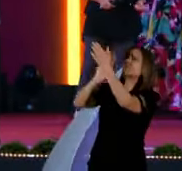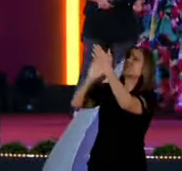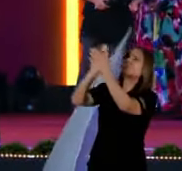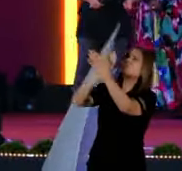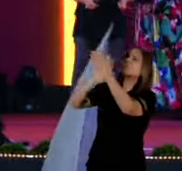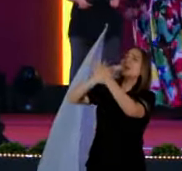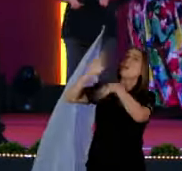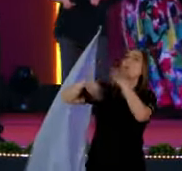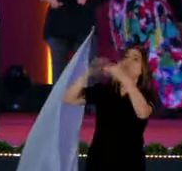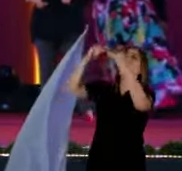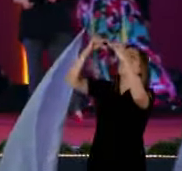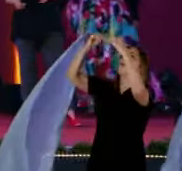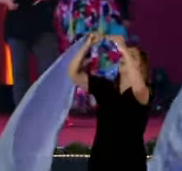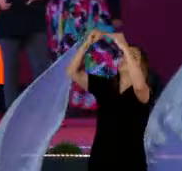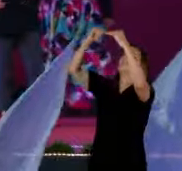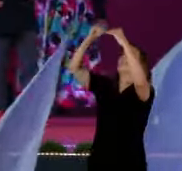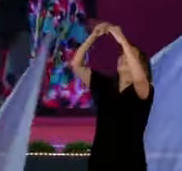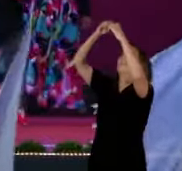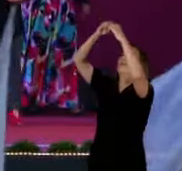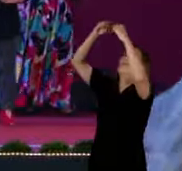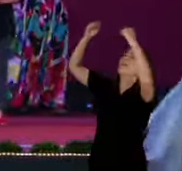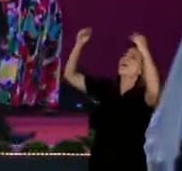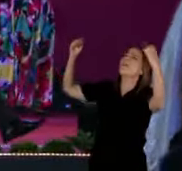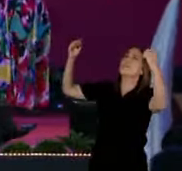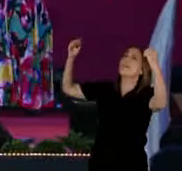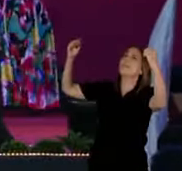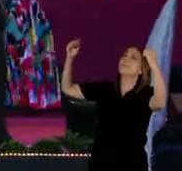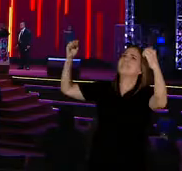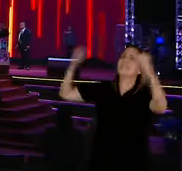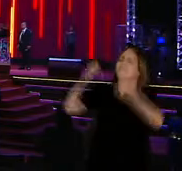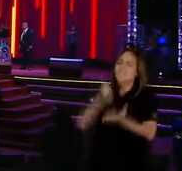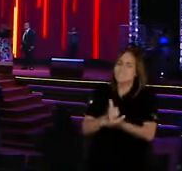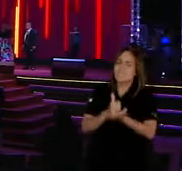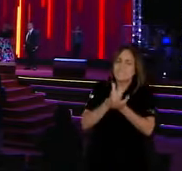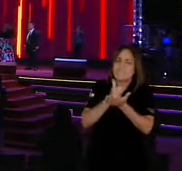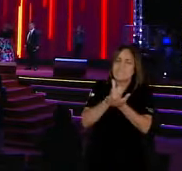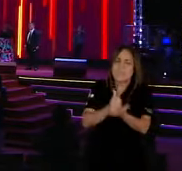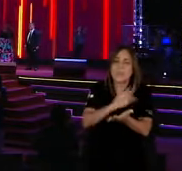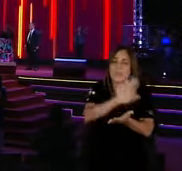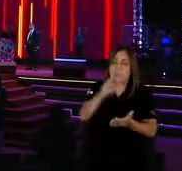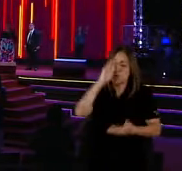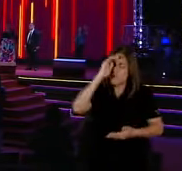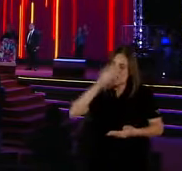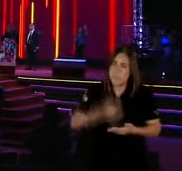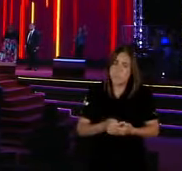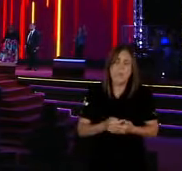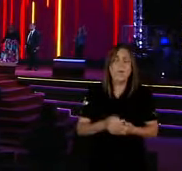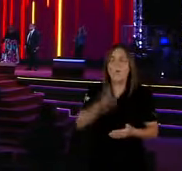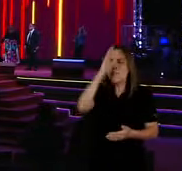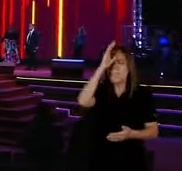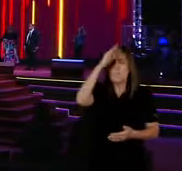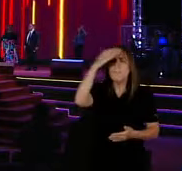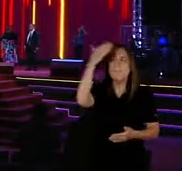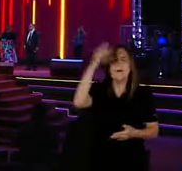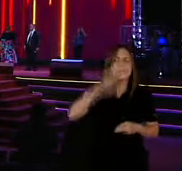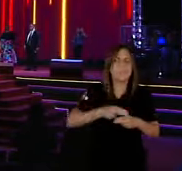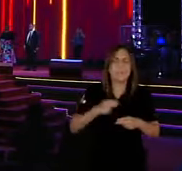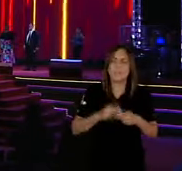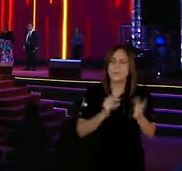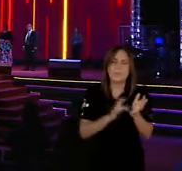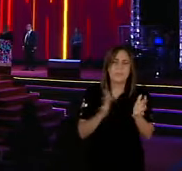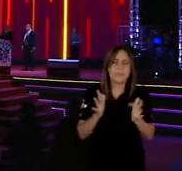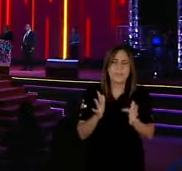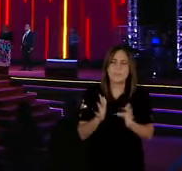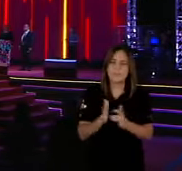del cielo permanezcan abiertas a favor de tus hijos, Padre, que en el nombre de Jesús lo que parecía que